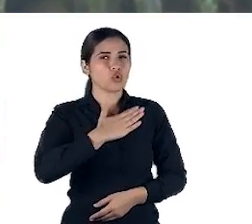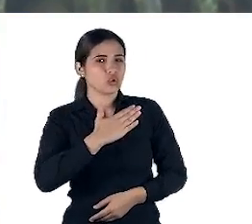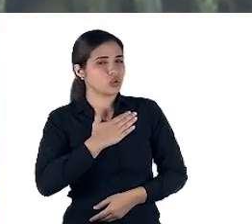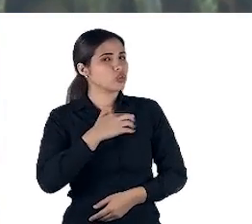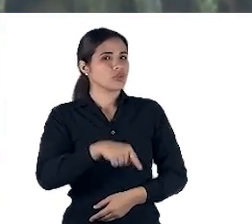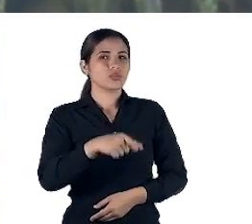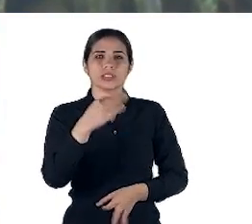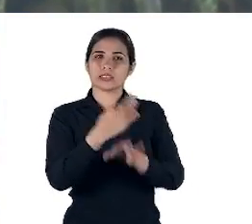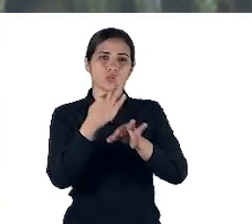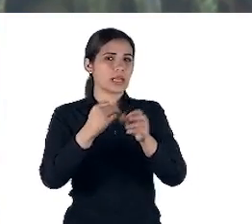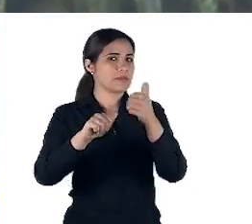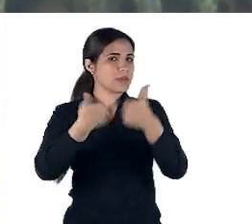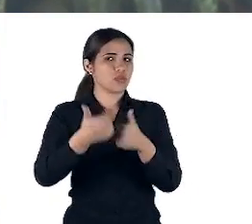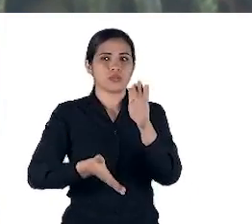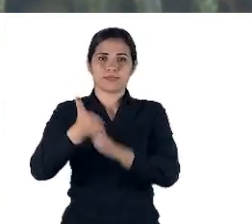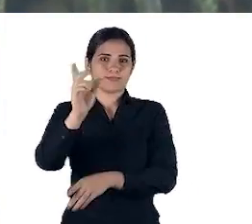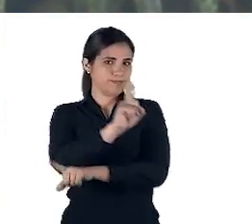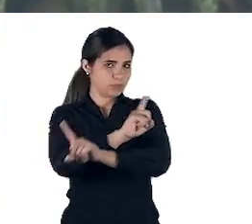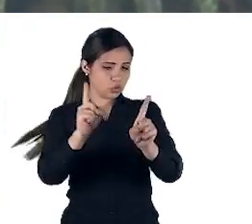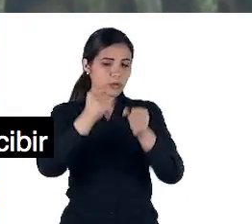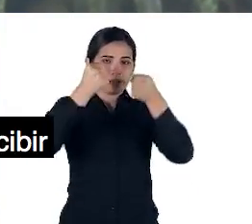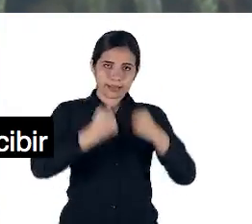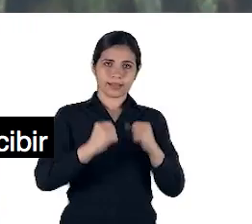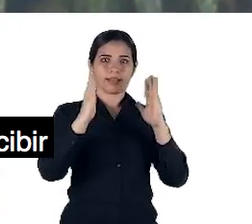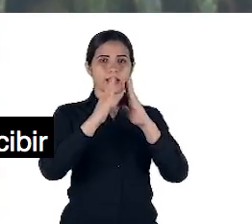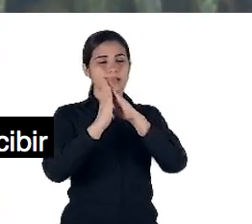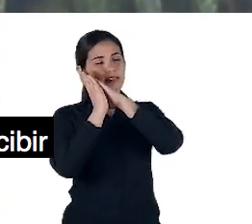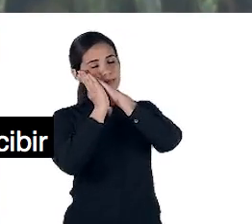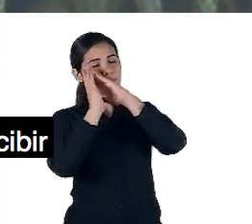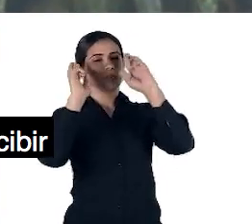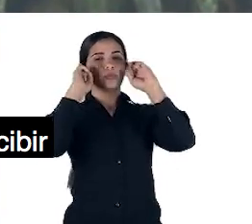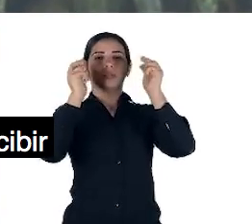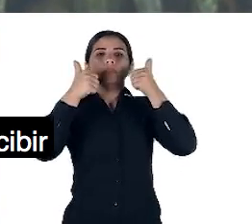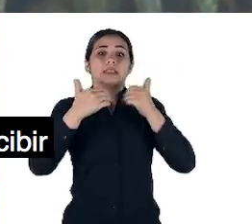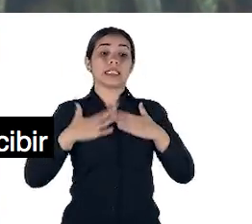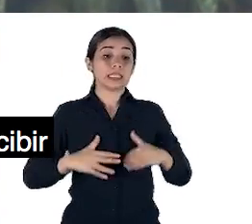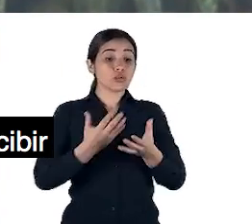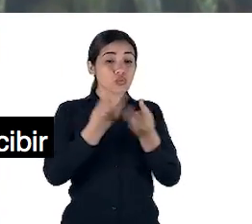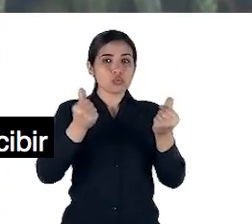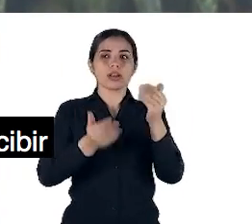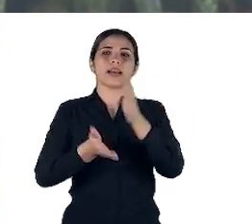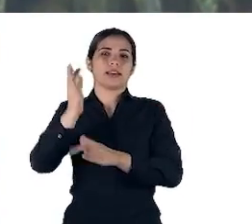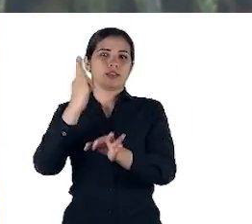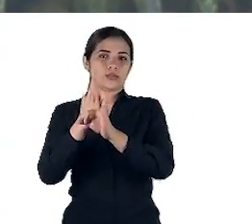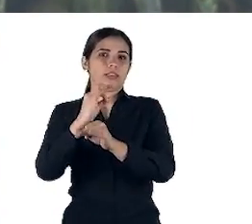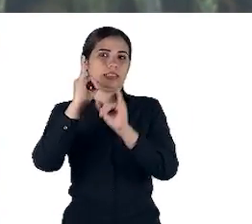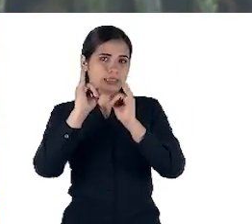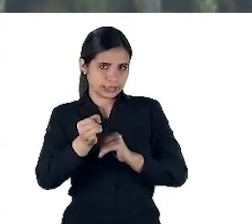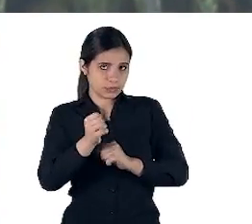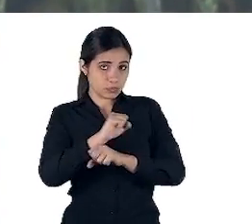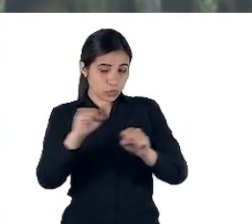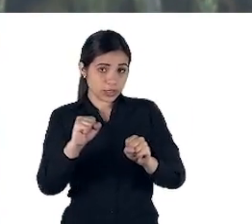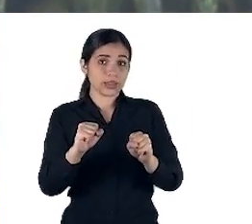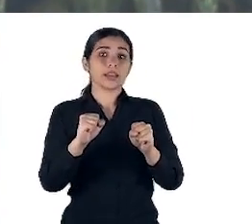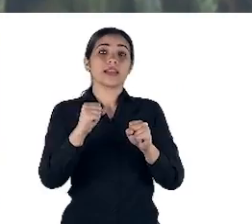Que repose, que va a pasar. Y si es que va más allá, si de un cuadro viral, entonces debe recibir tratamiento, pero que